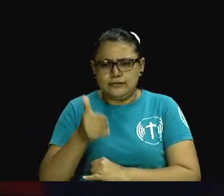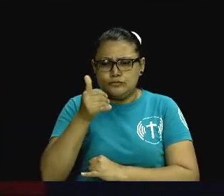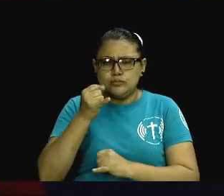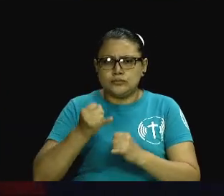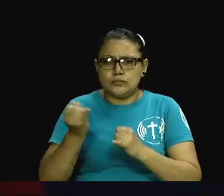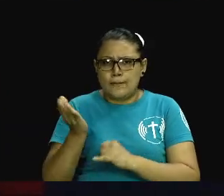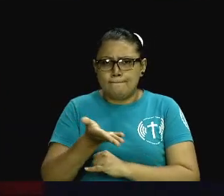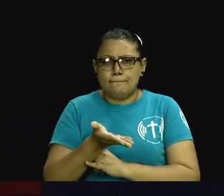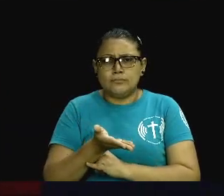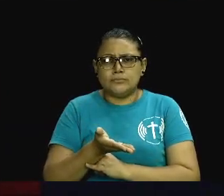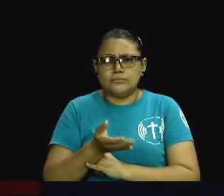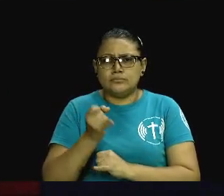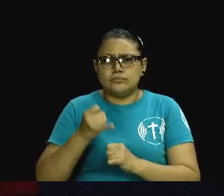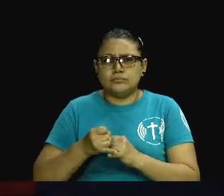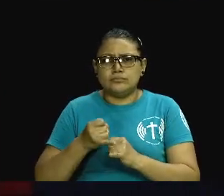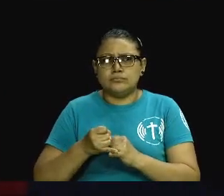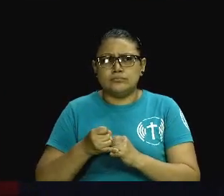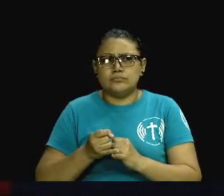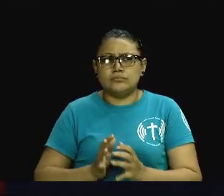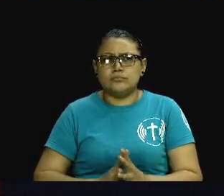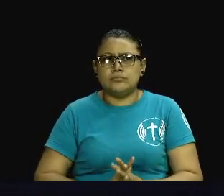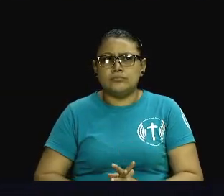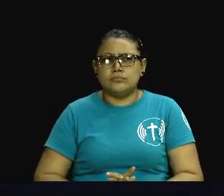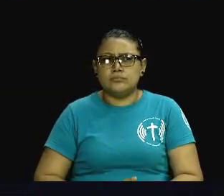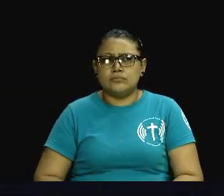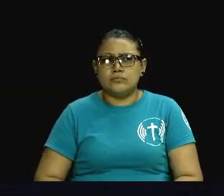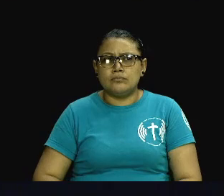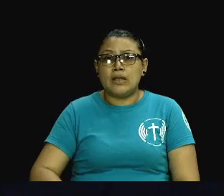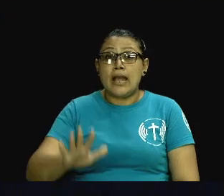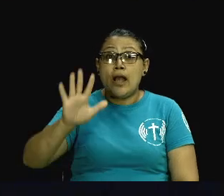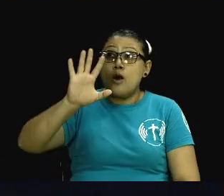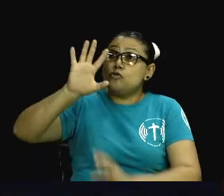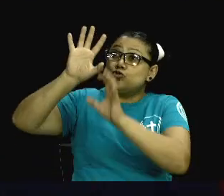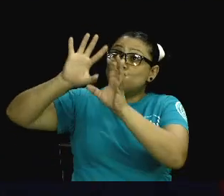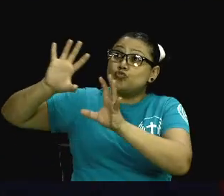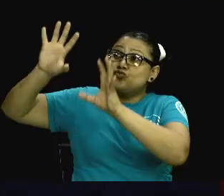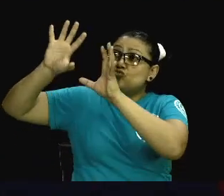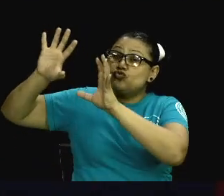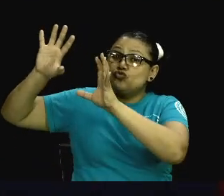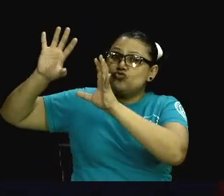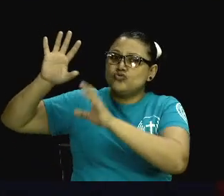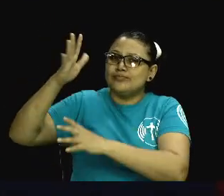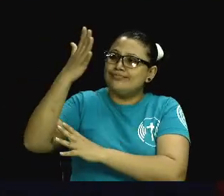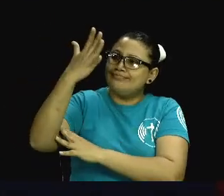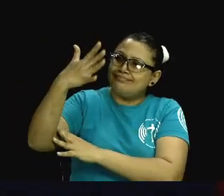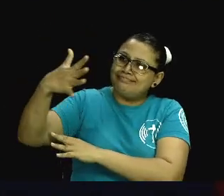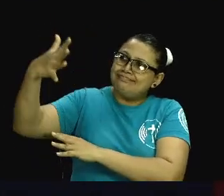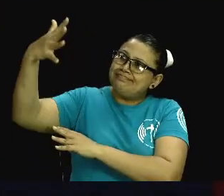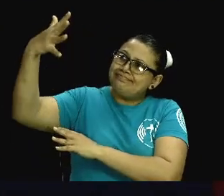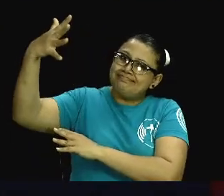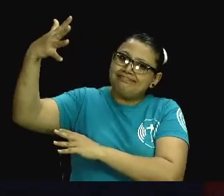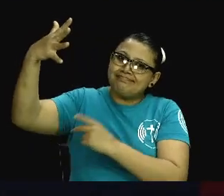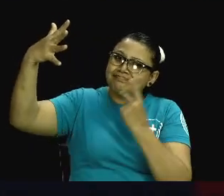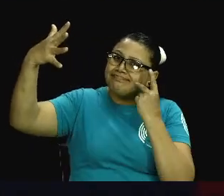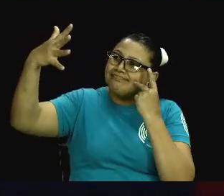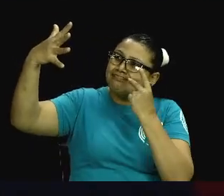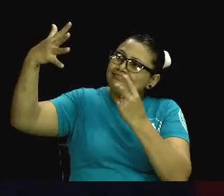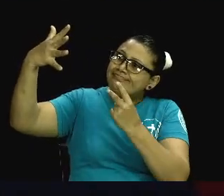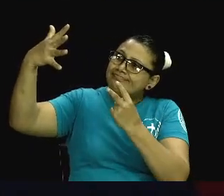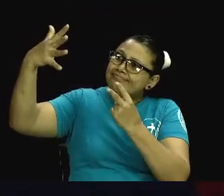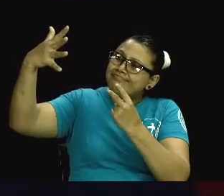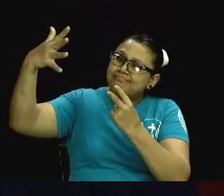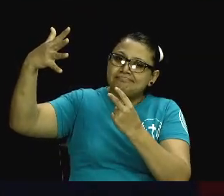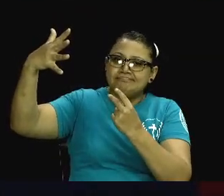de que hay una nubecita del tamaño de la palma de la mano que el criado hizo el